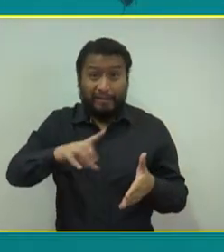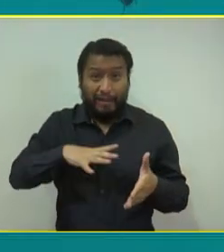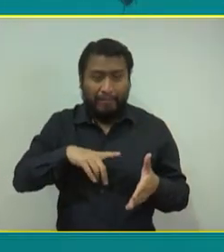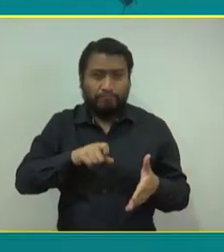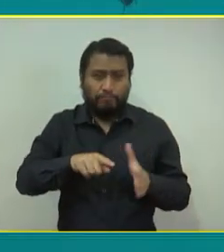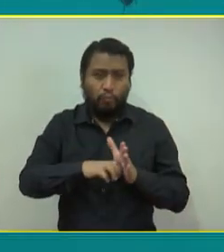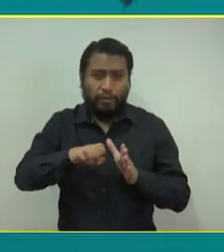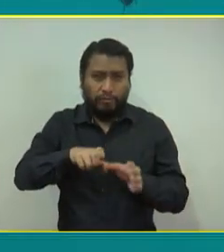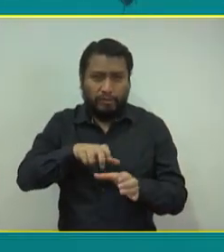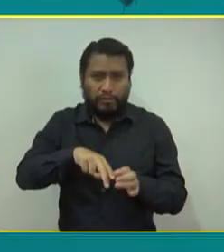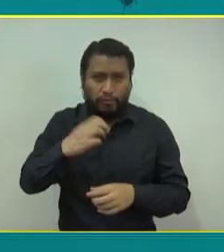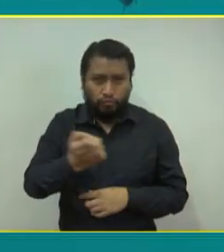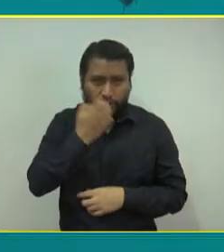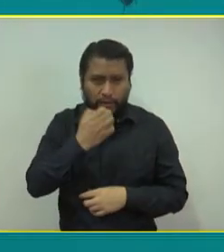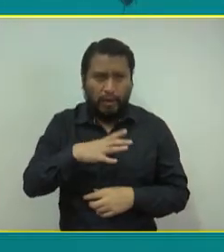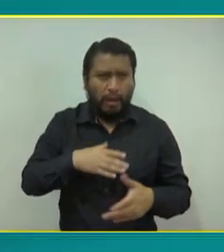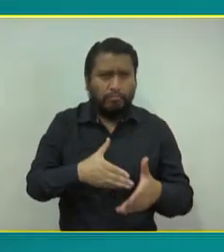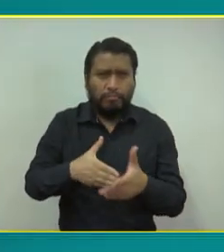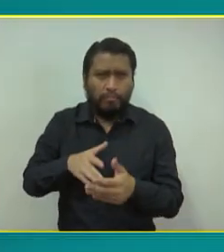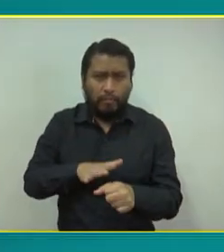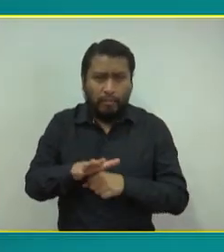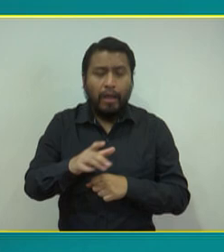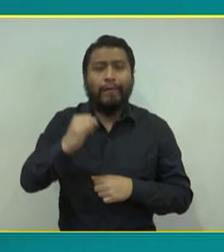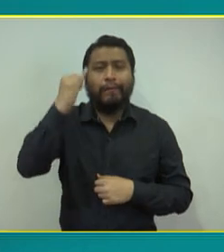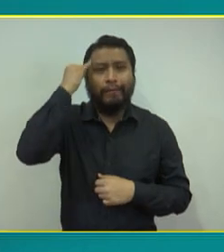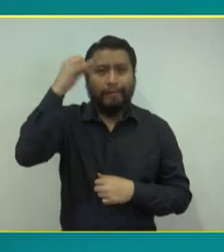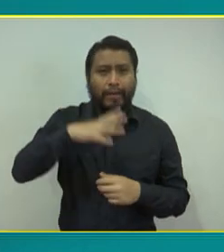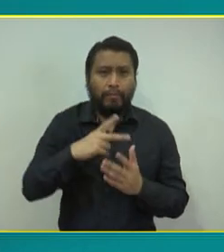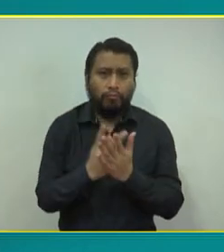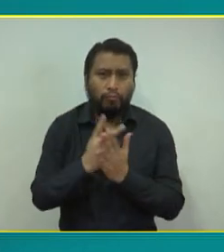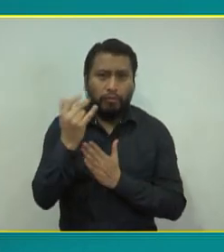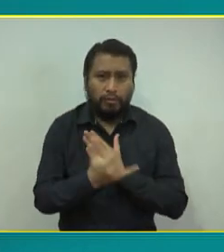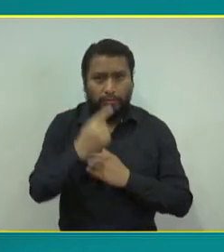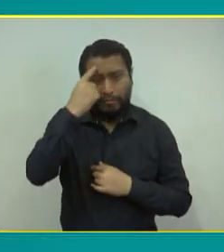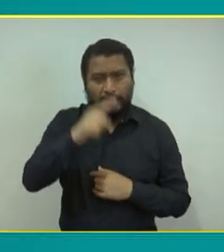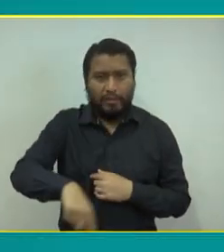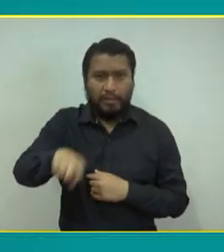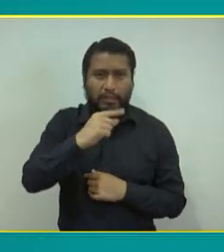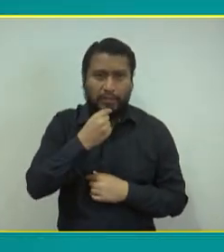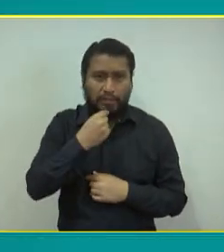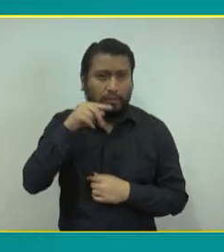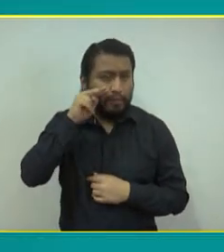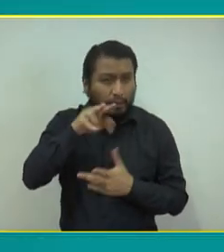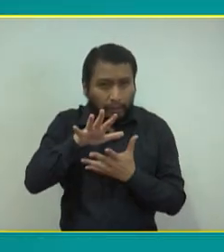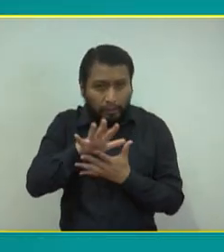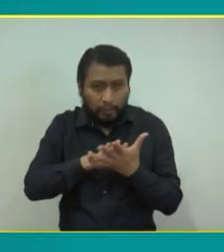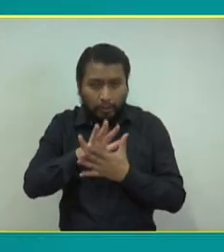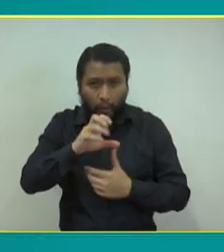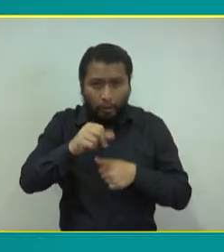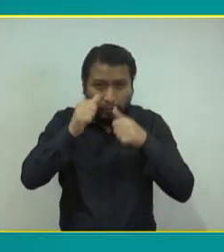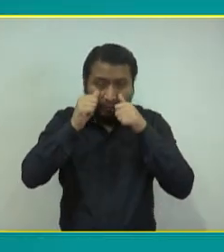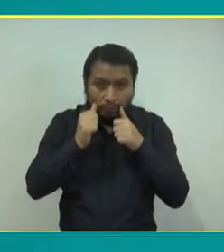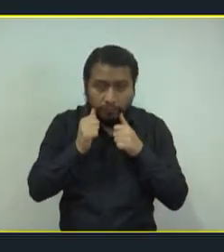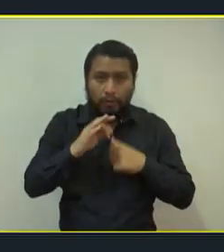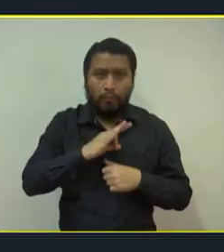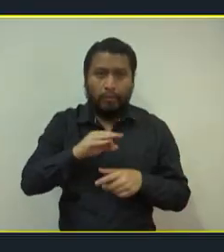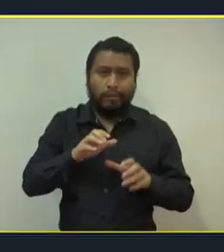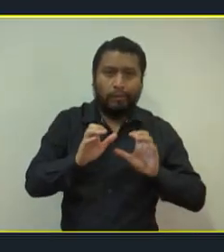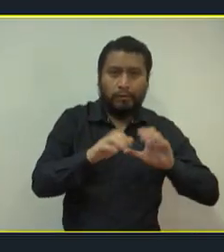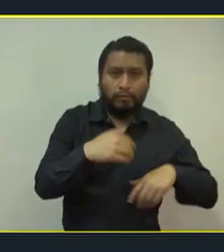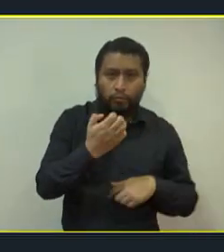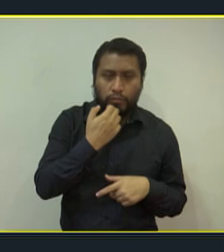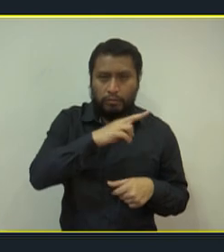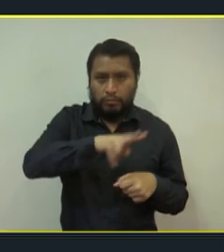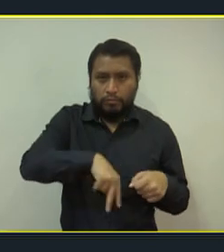escolar, nace MICO, un proyecto que busca la inclusión de niños con ceguera o debilidad visual en el sistema educativo regular, por medio